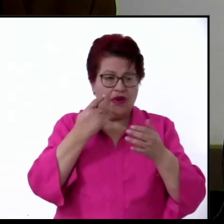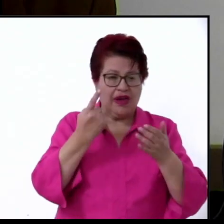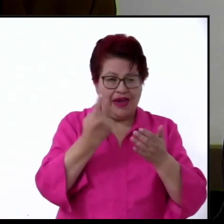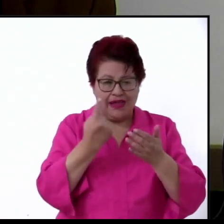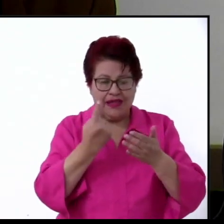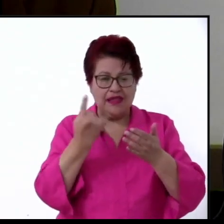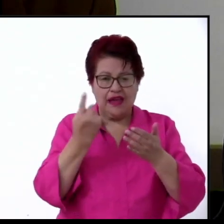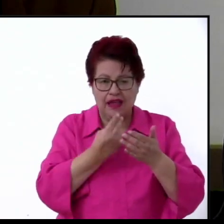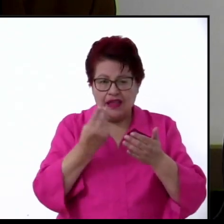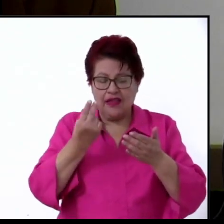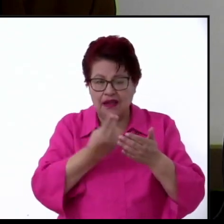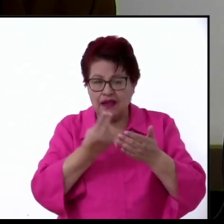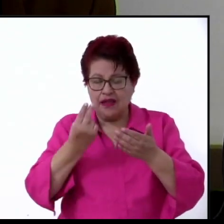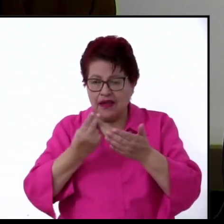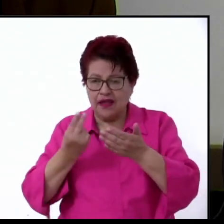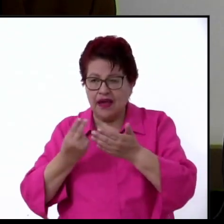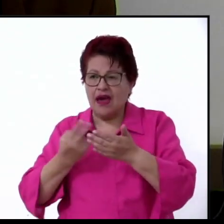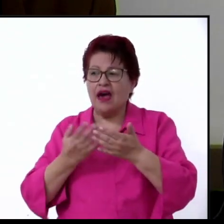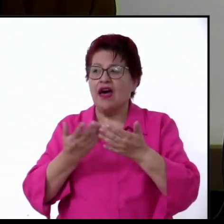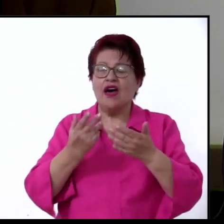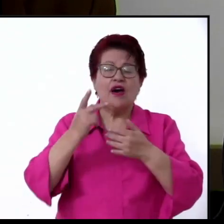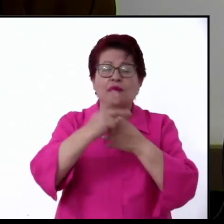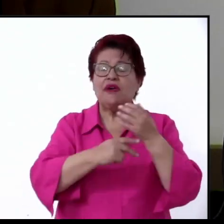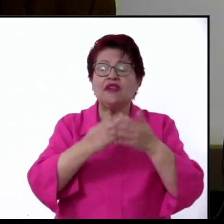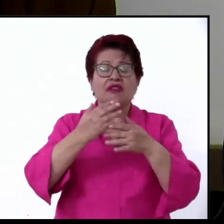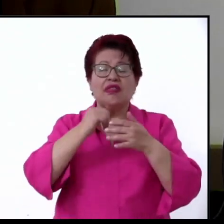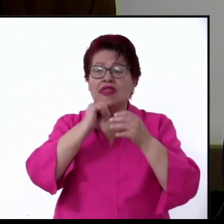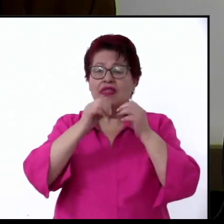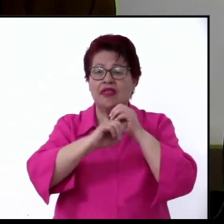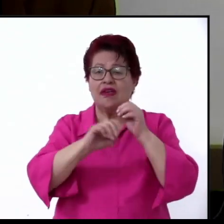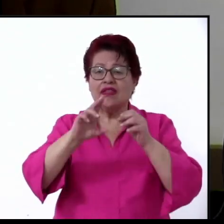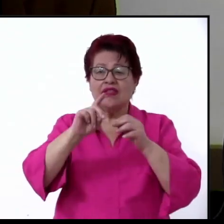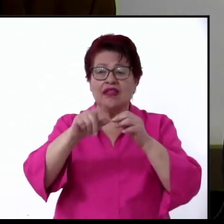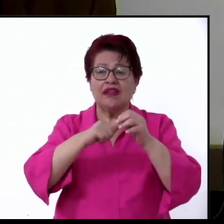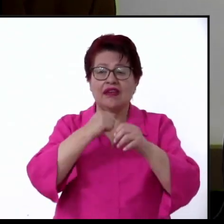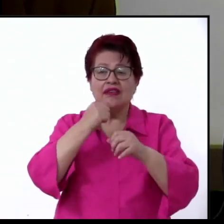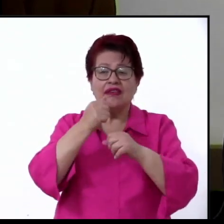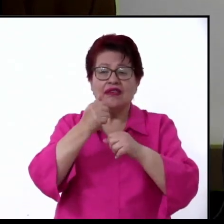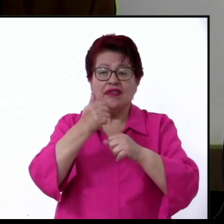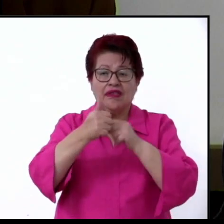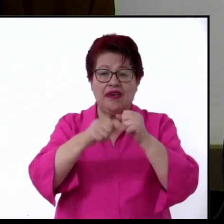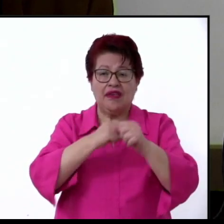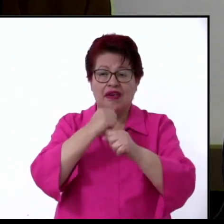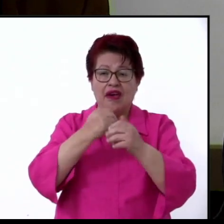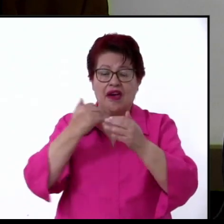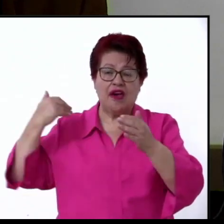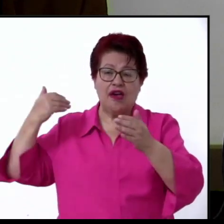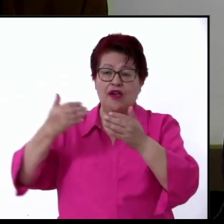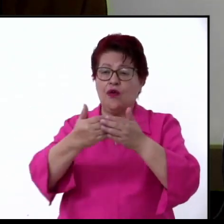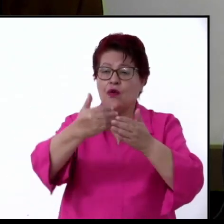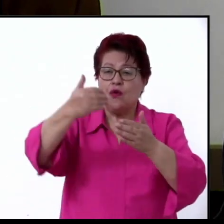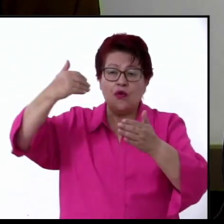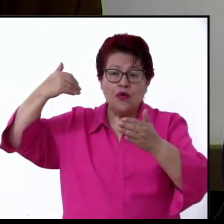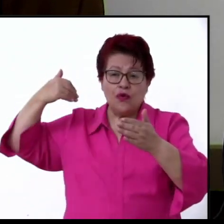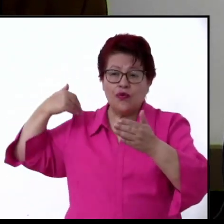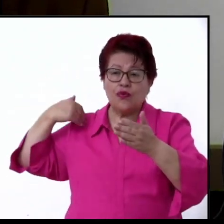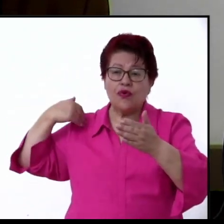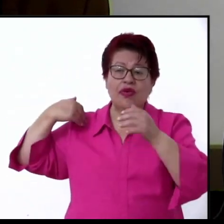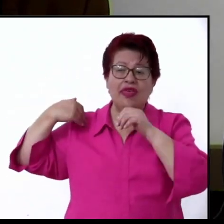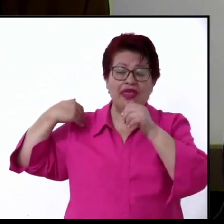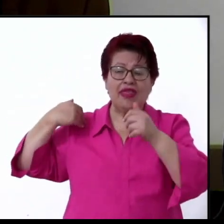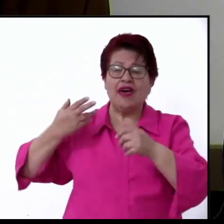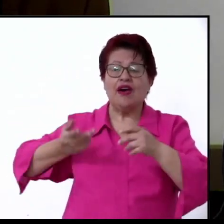se tenían esos datos en nuestro país durante décadas, 36 años de empobrecimiento de